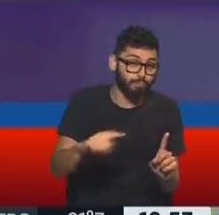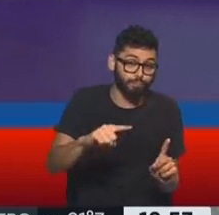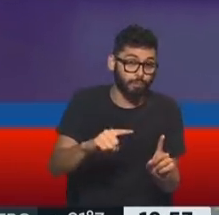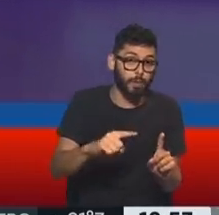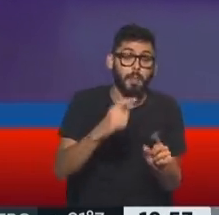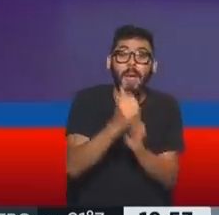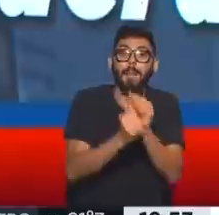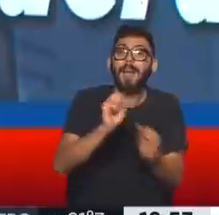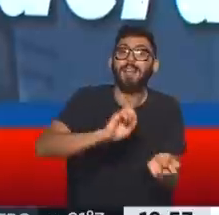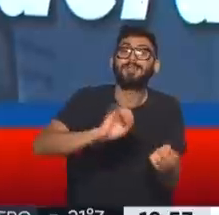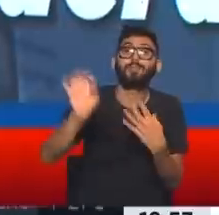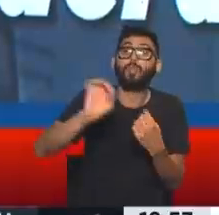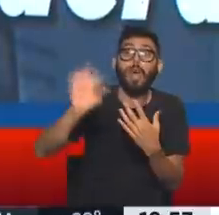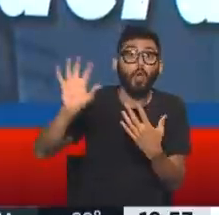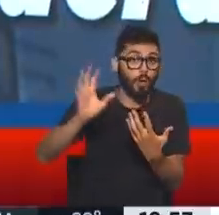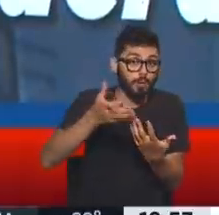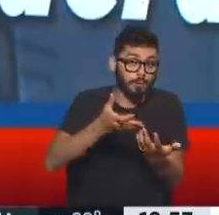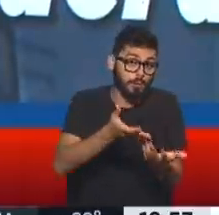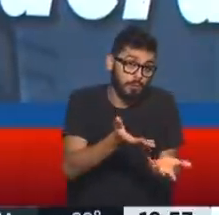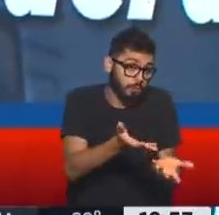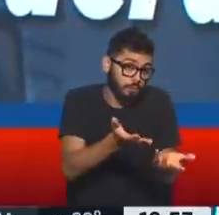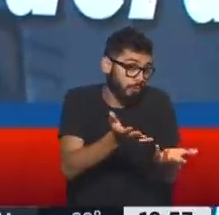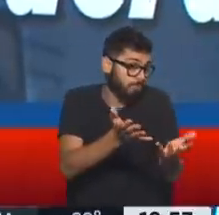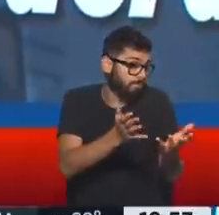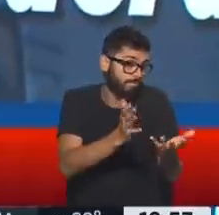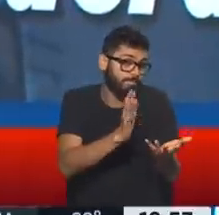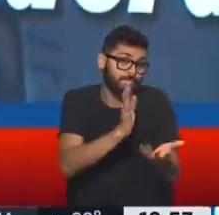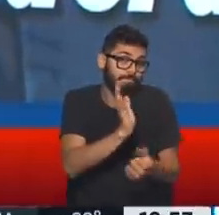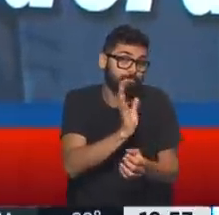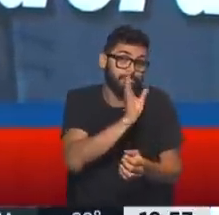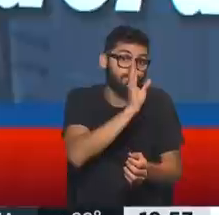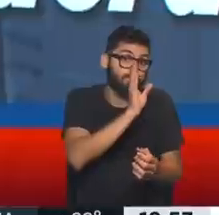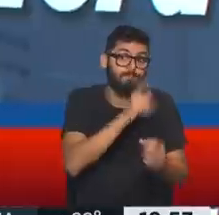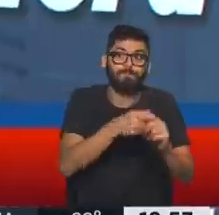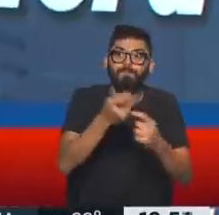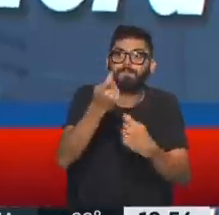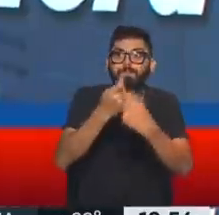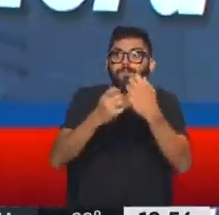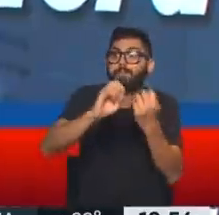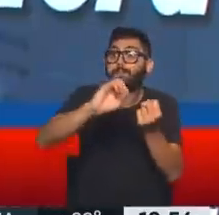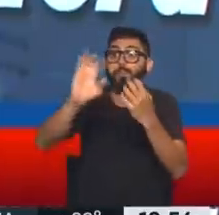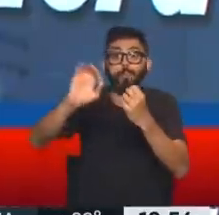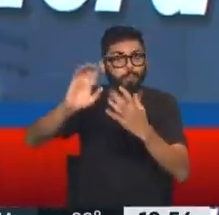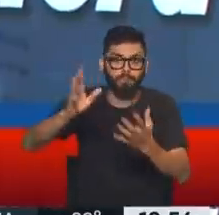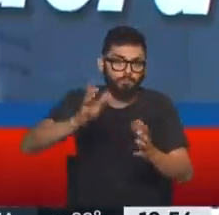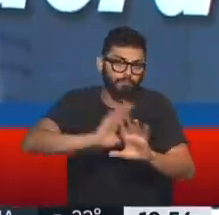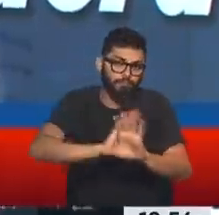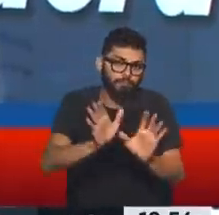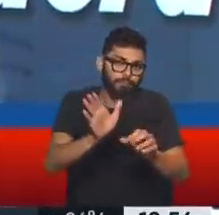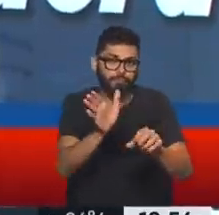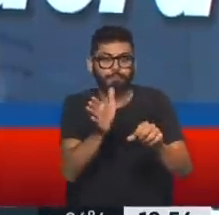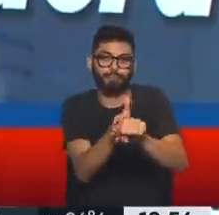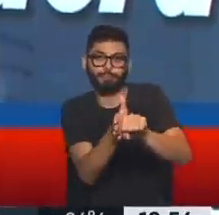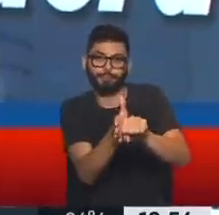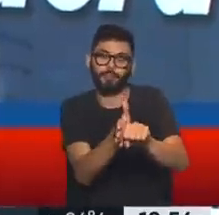exportadoras quedan eliminadas las de poder comerciar a nivel internacional y aquí tenemos un punto